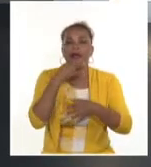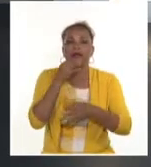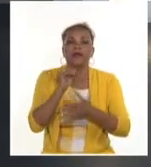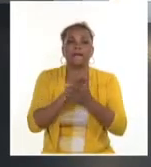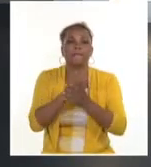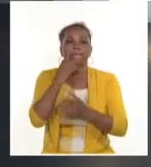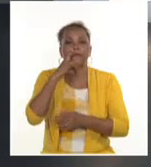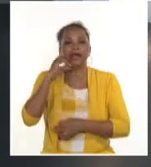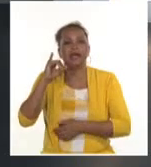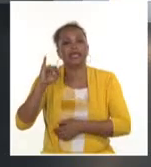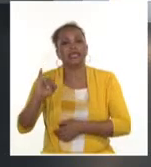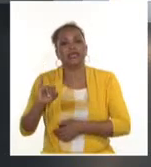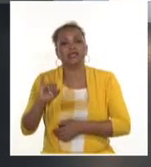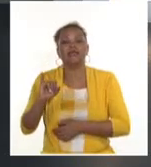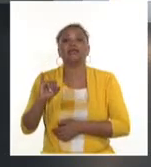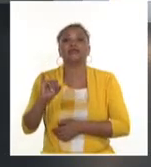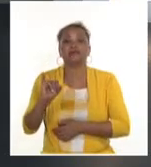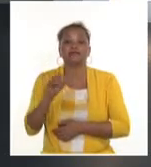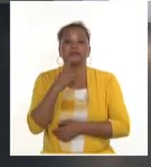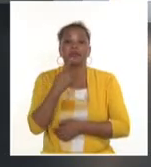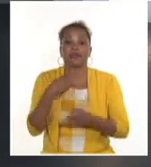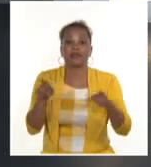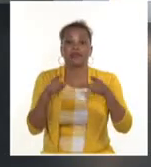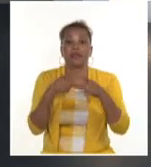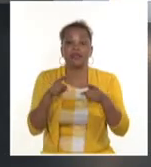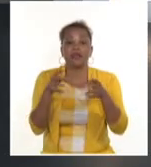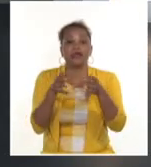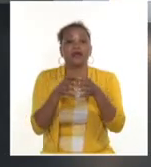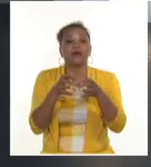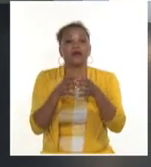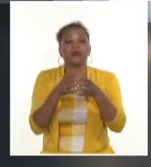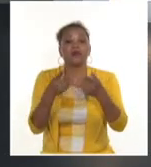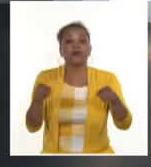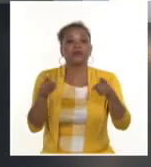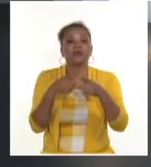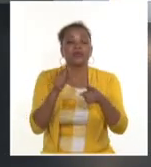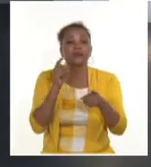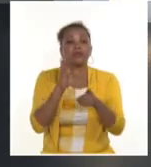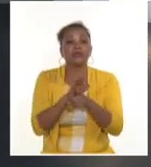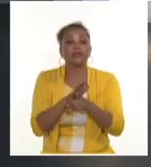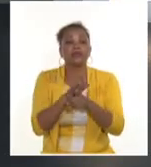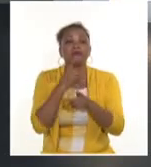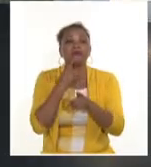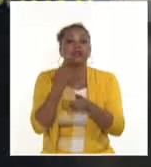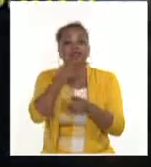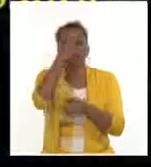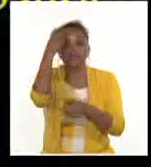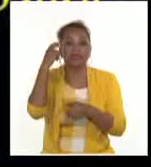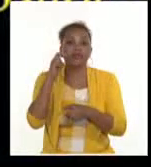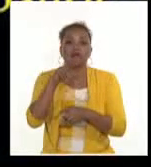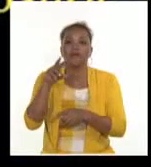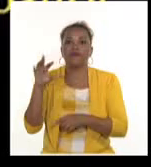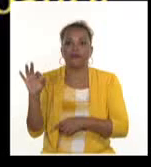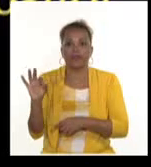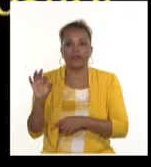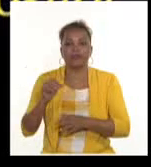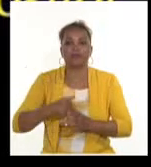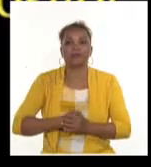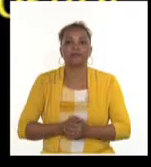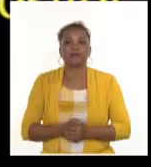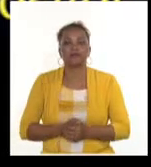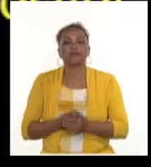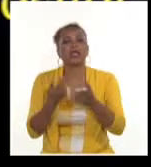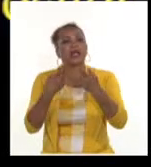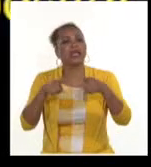los más importantes compositores y directores de orquesta de principios del siglo XX como nos reseña la colega de agn relova su